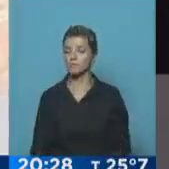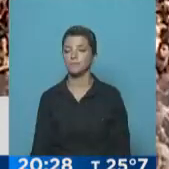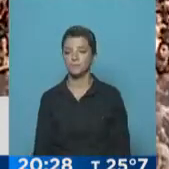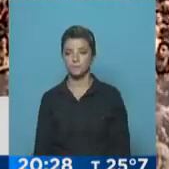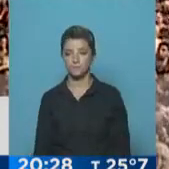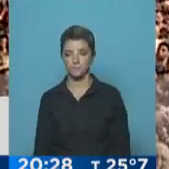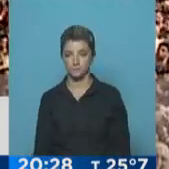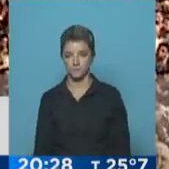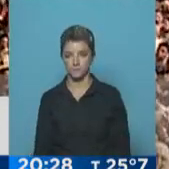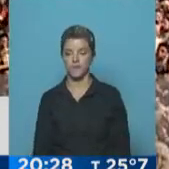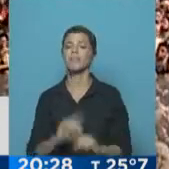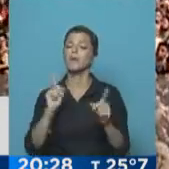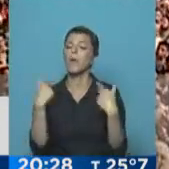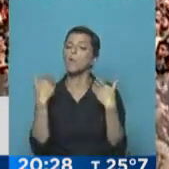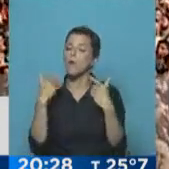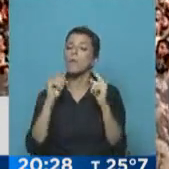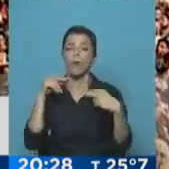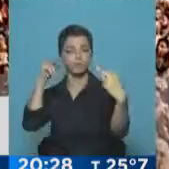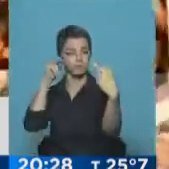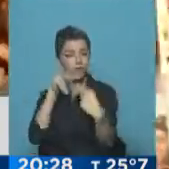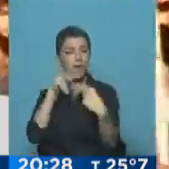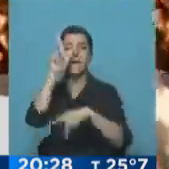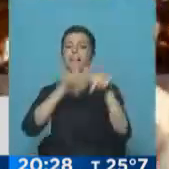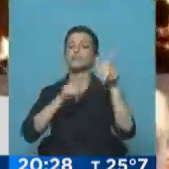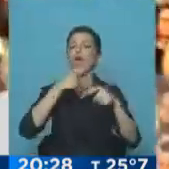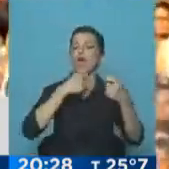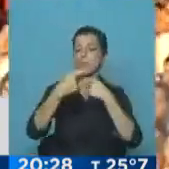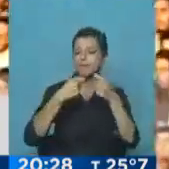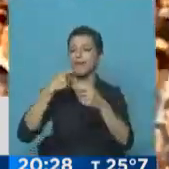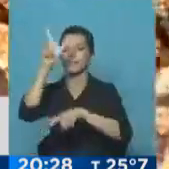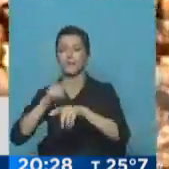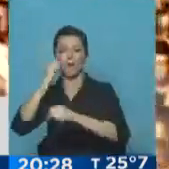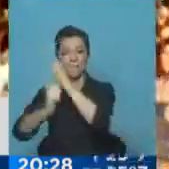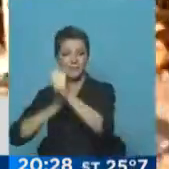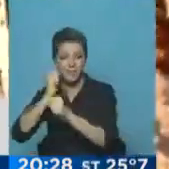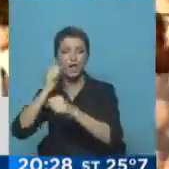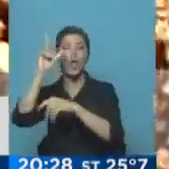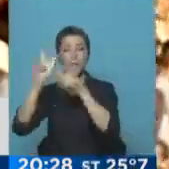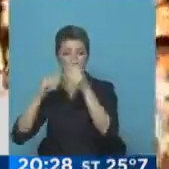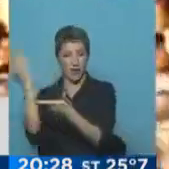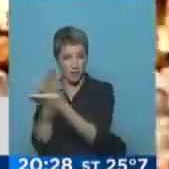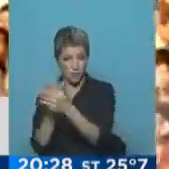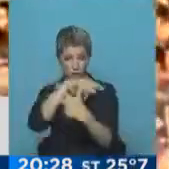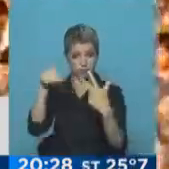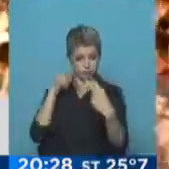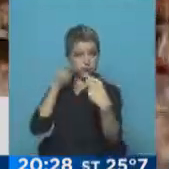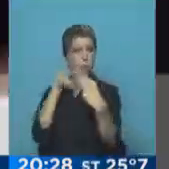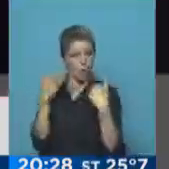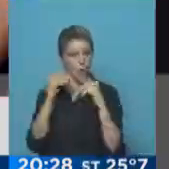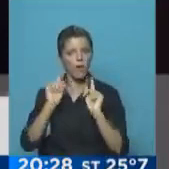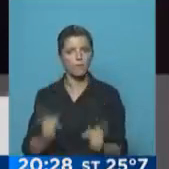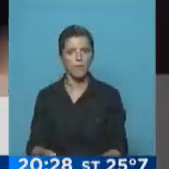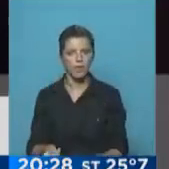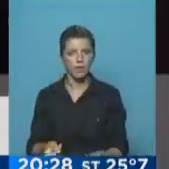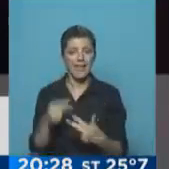ojos de comerciantes, empresarios y productores que